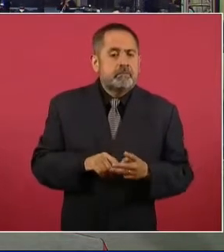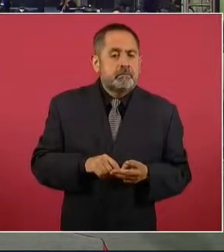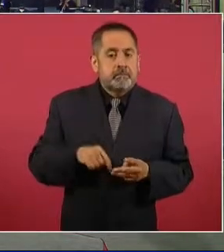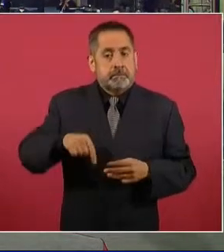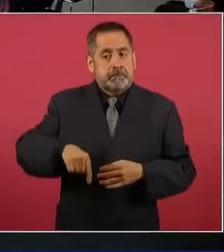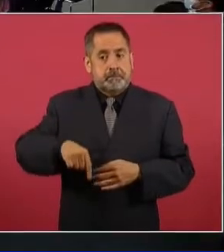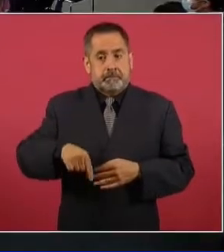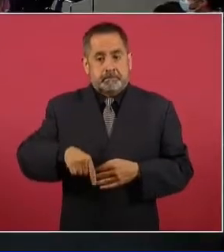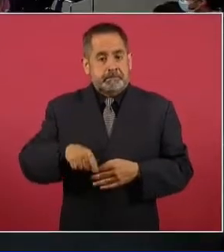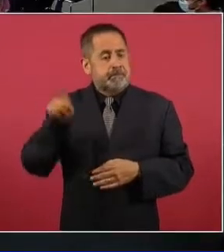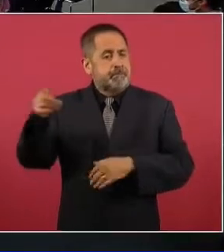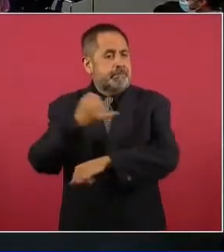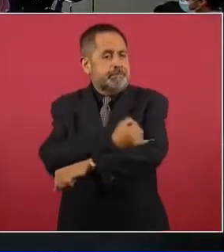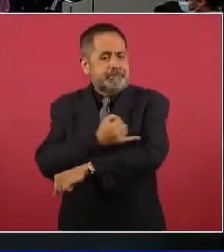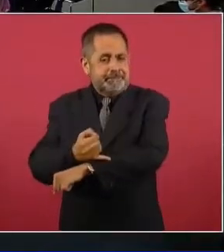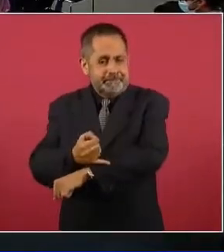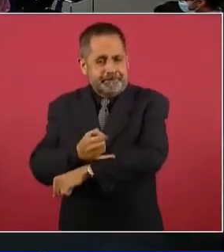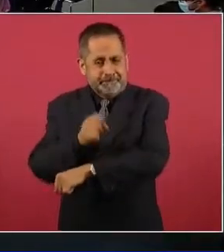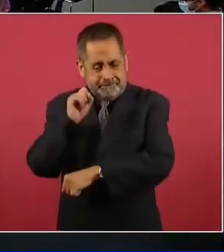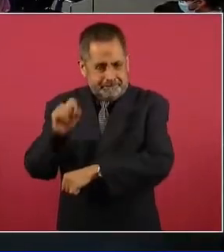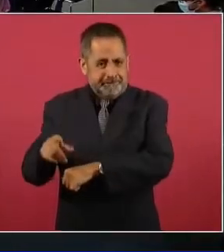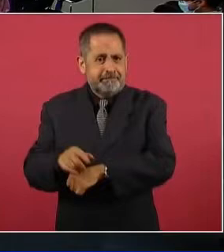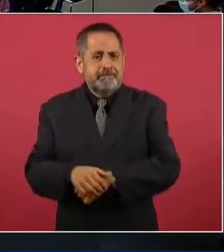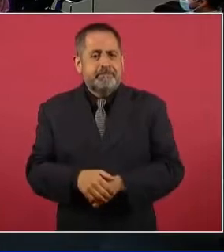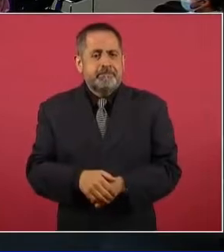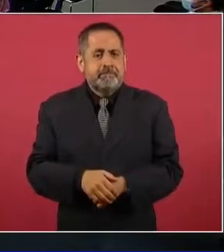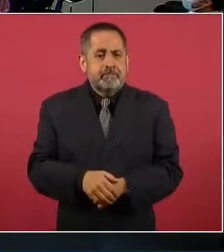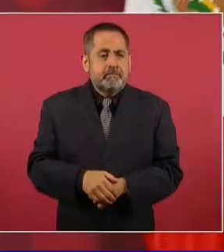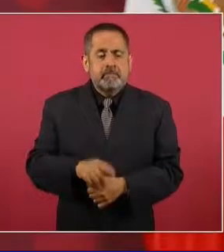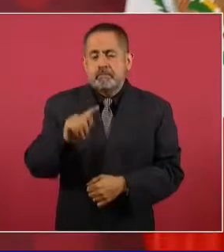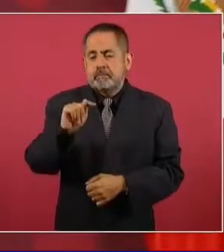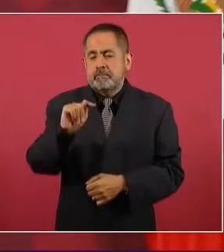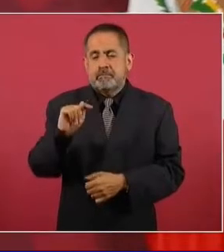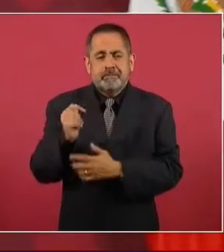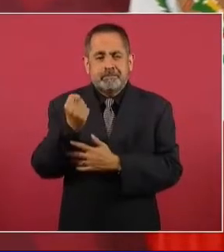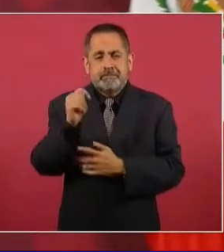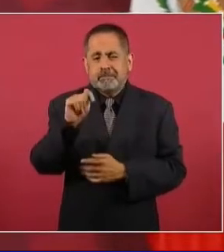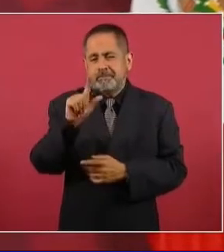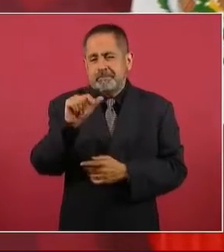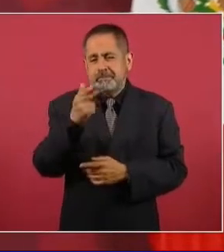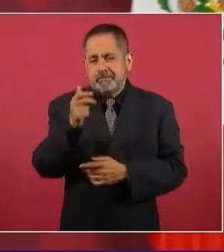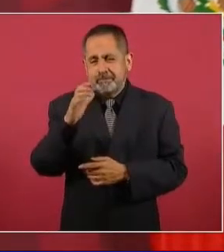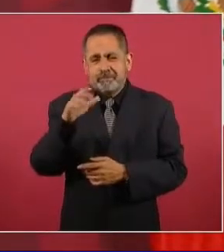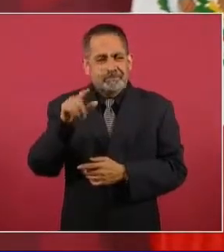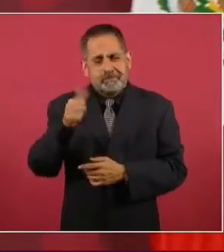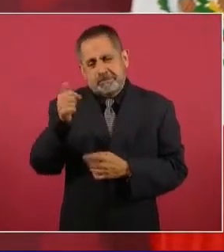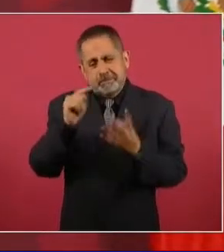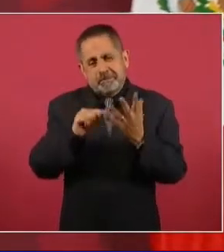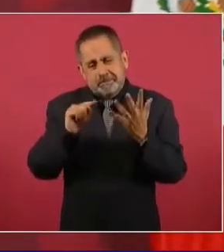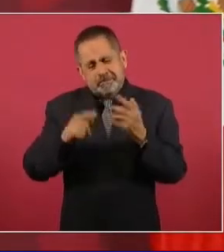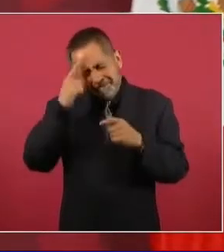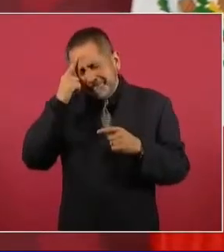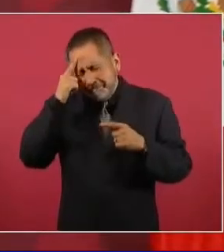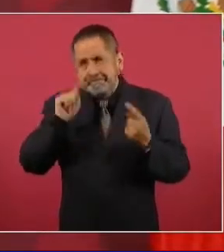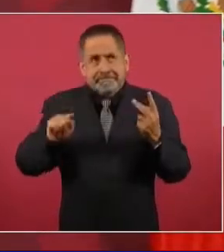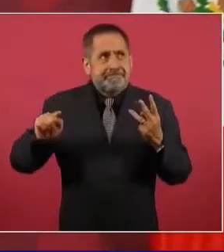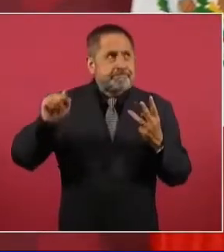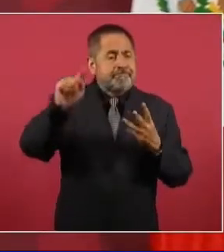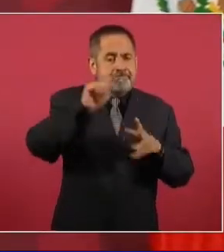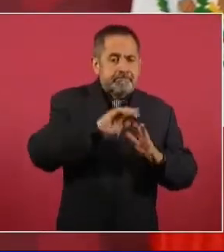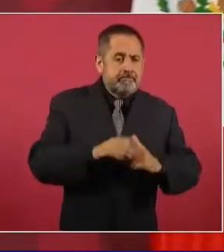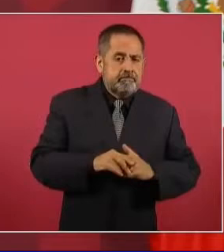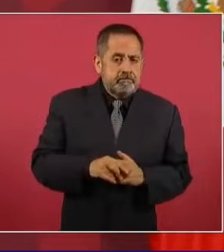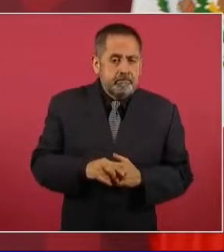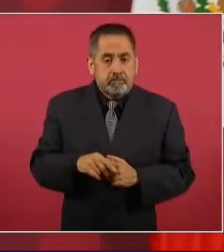aquí mismo en Iztapalapa, en Tláhuac-Totro, o sea, varios,